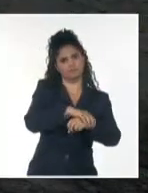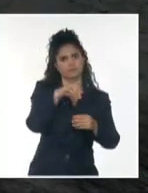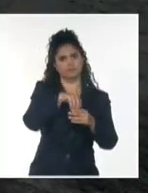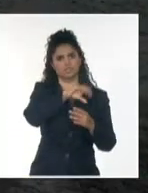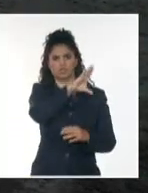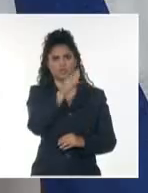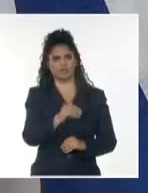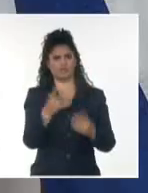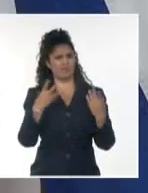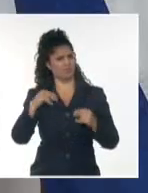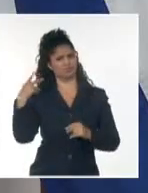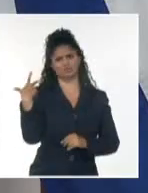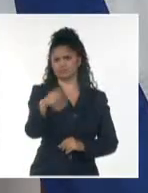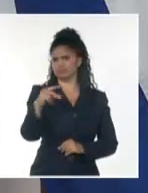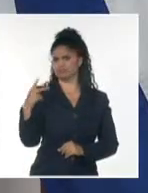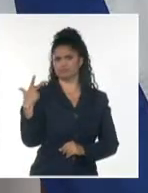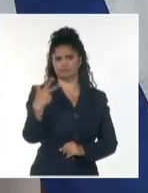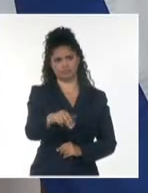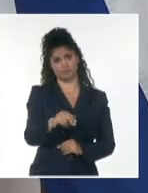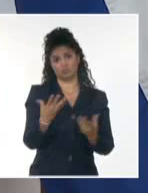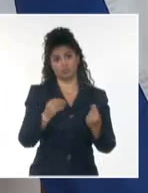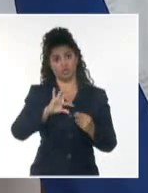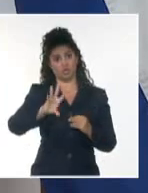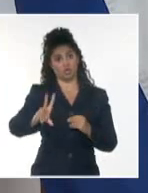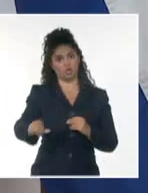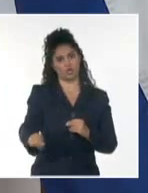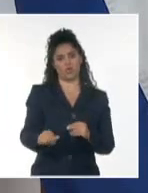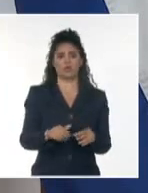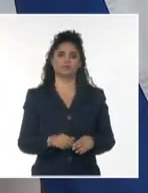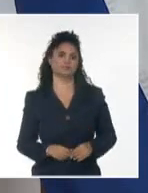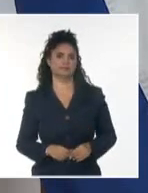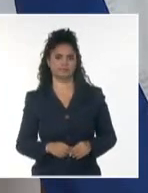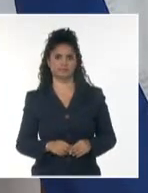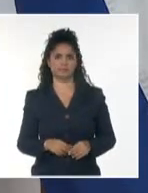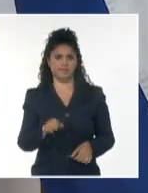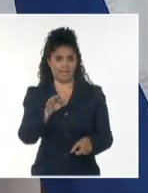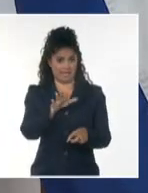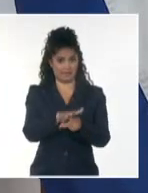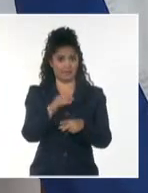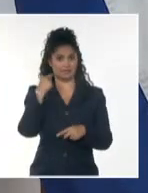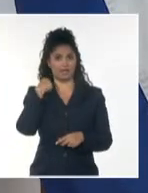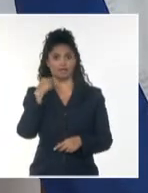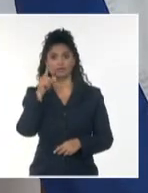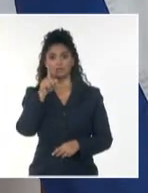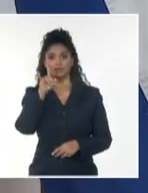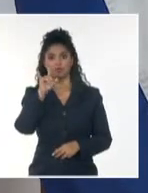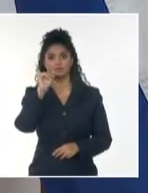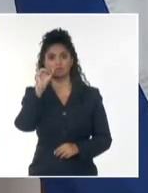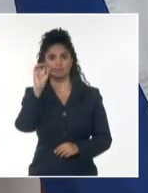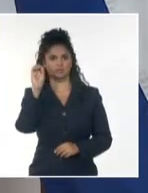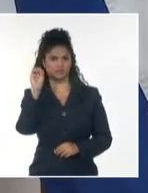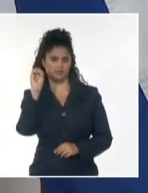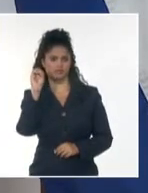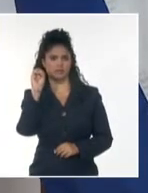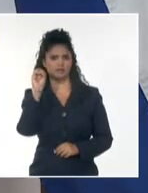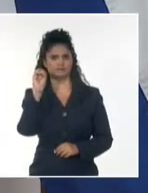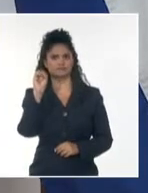Cuando a finales de los 50 e inicios de los 60, los próceres Karume y Julius